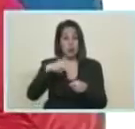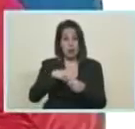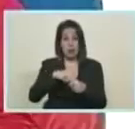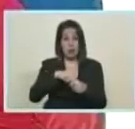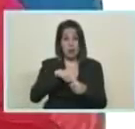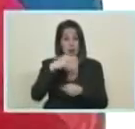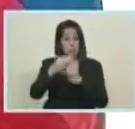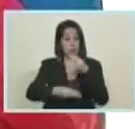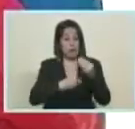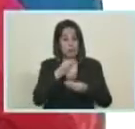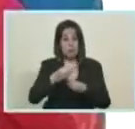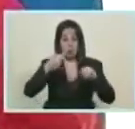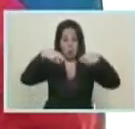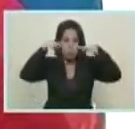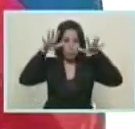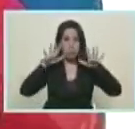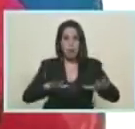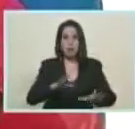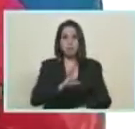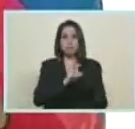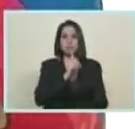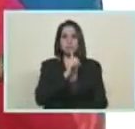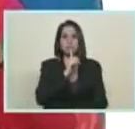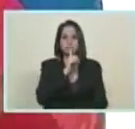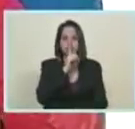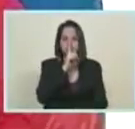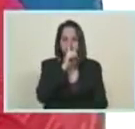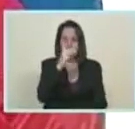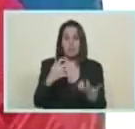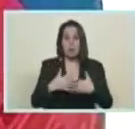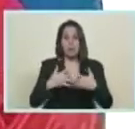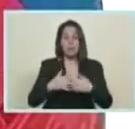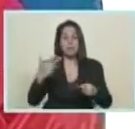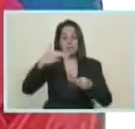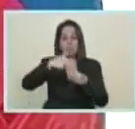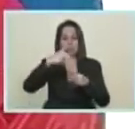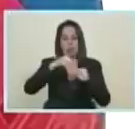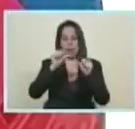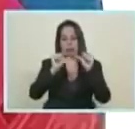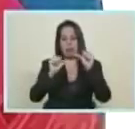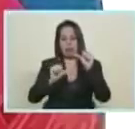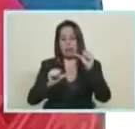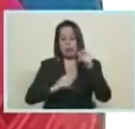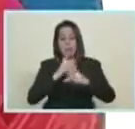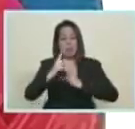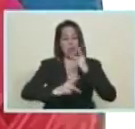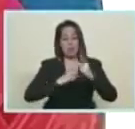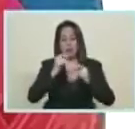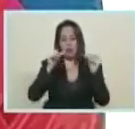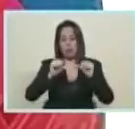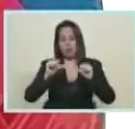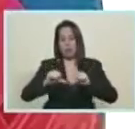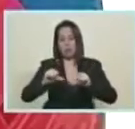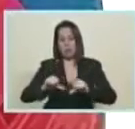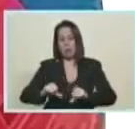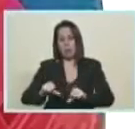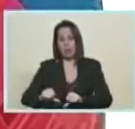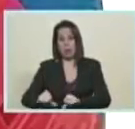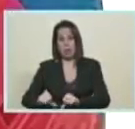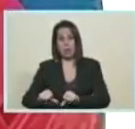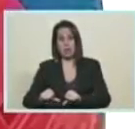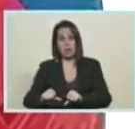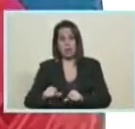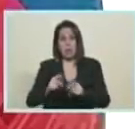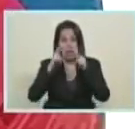que yo llamo un paro silencioso de la industria petrolera y que bajara la producción de petróleo, que bajara la